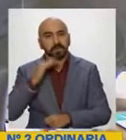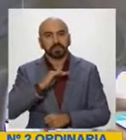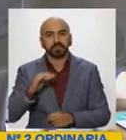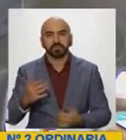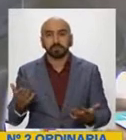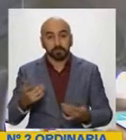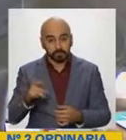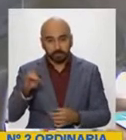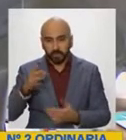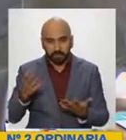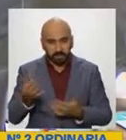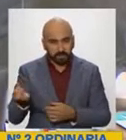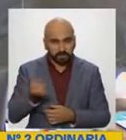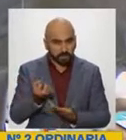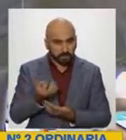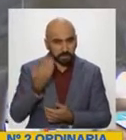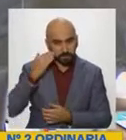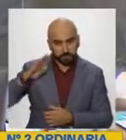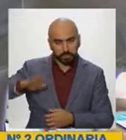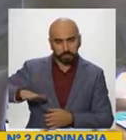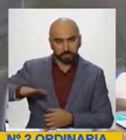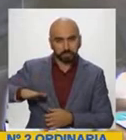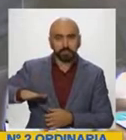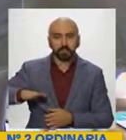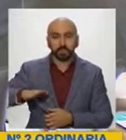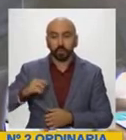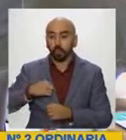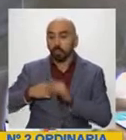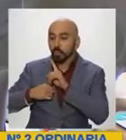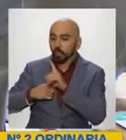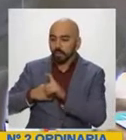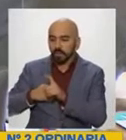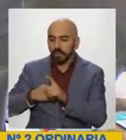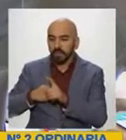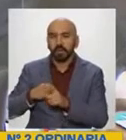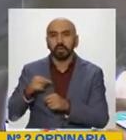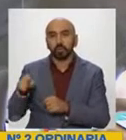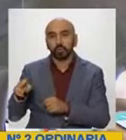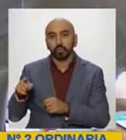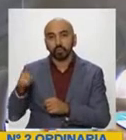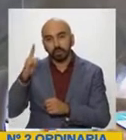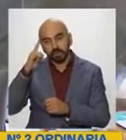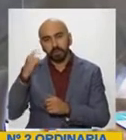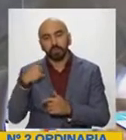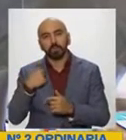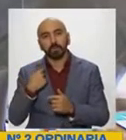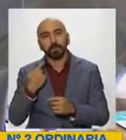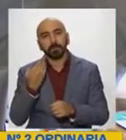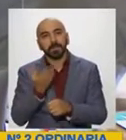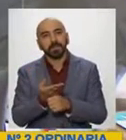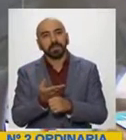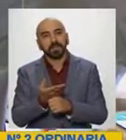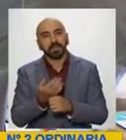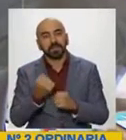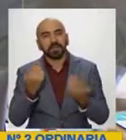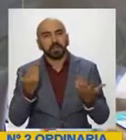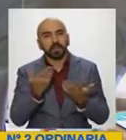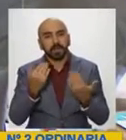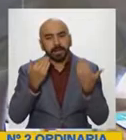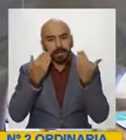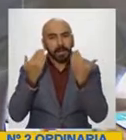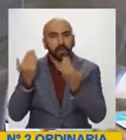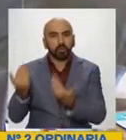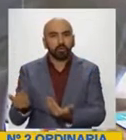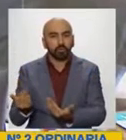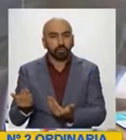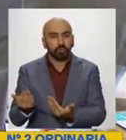presidente? Una niña pequeña a la que yo le preguntaba qué es lo que le pedirías de regalo. ¿Qué pedirías